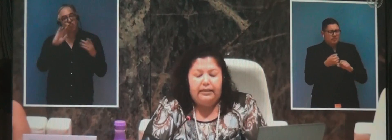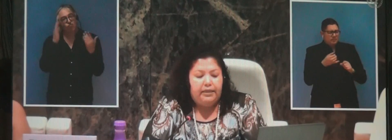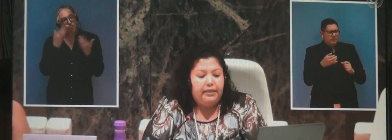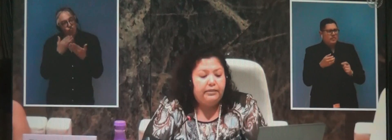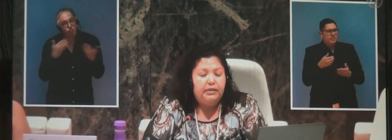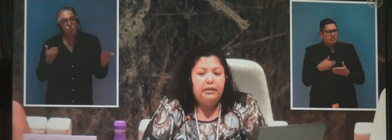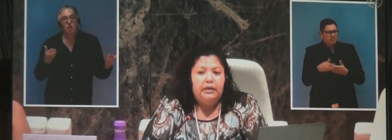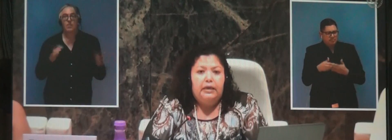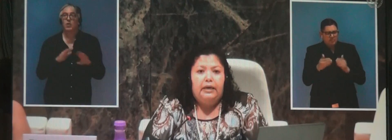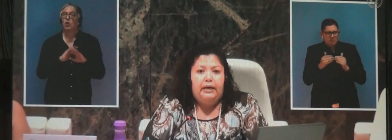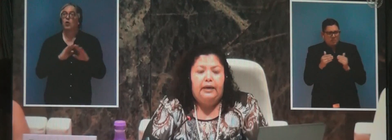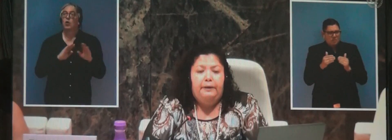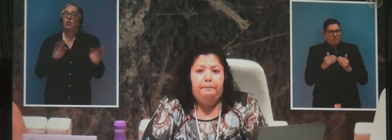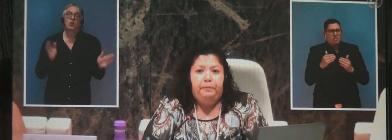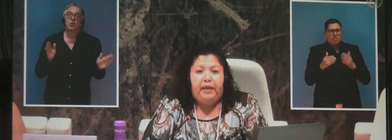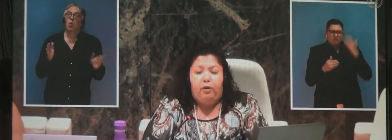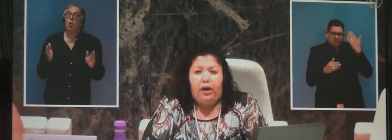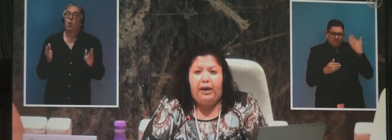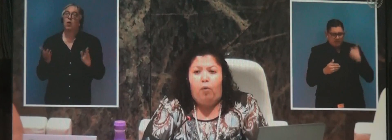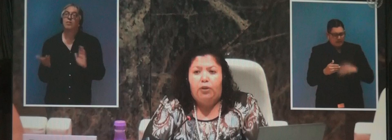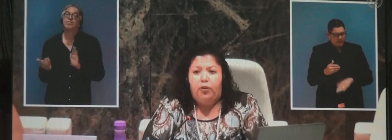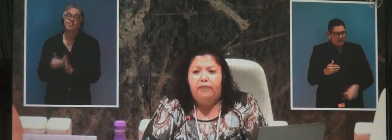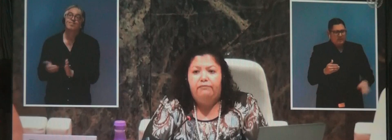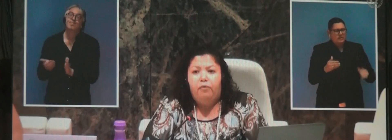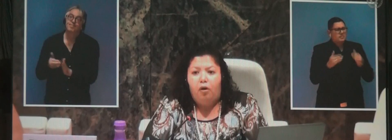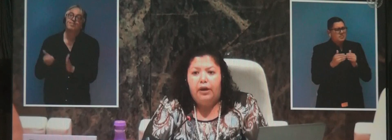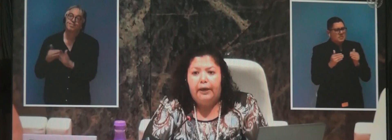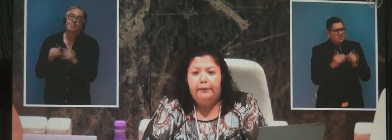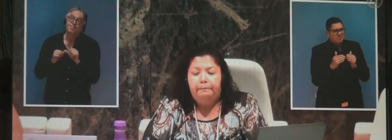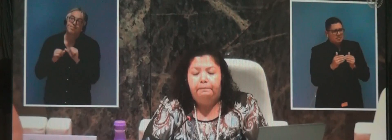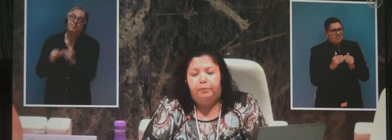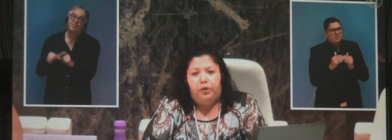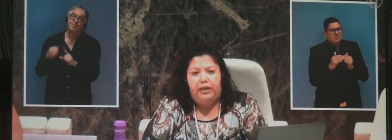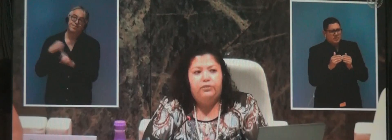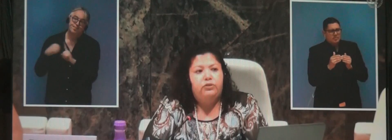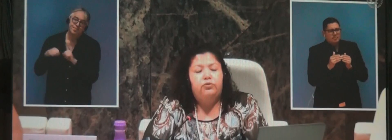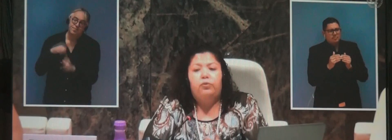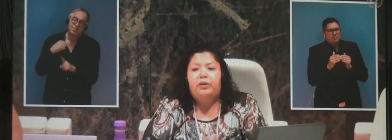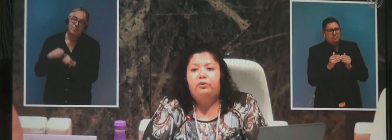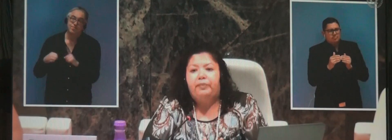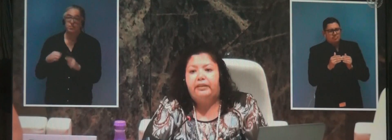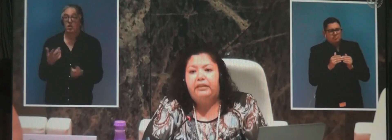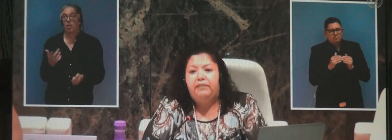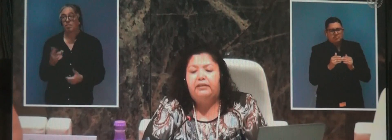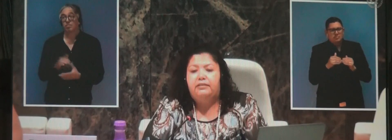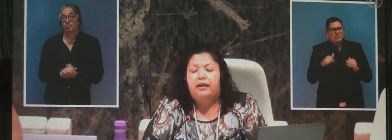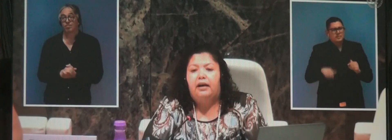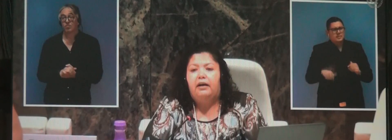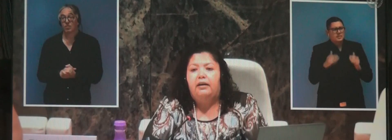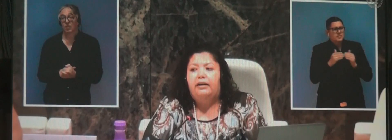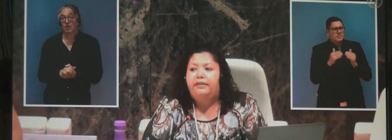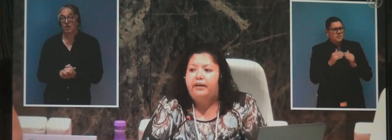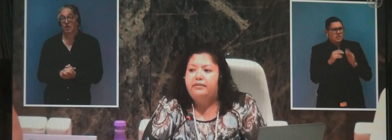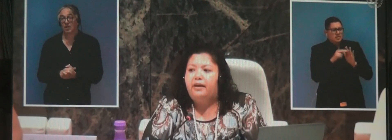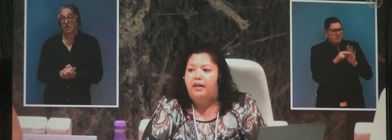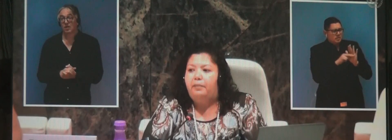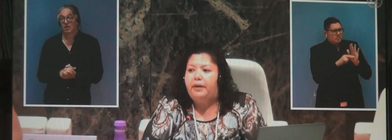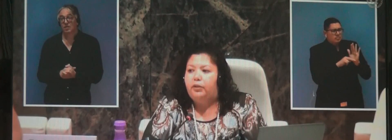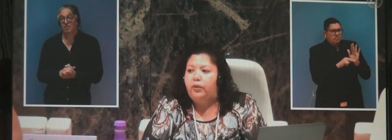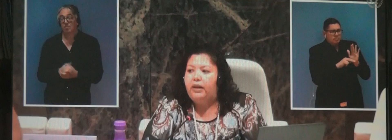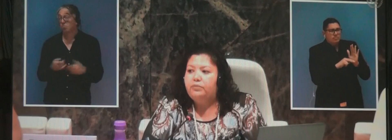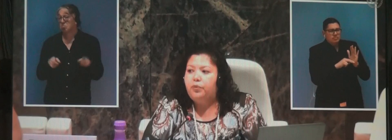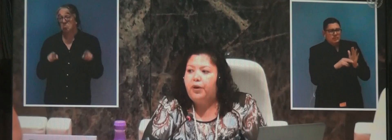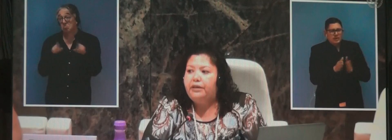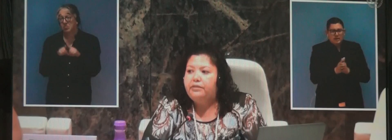igual que las niñas. En cuanto al enfoque, porque esto es toda una normativa que está generalizada